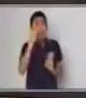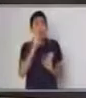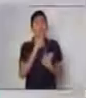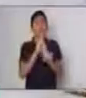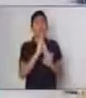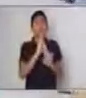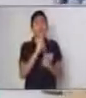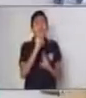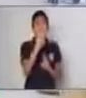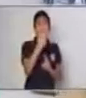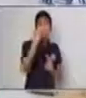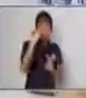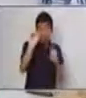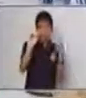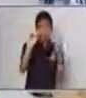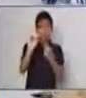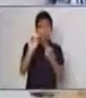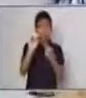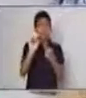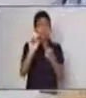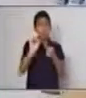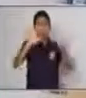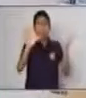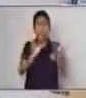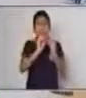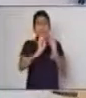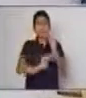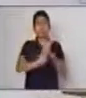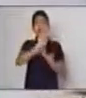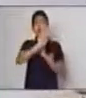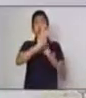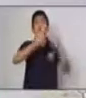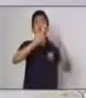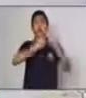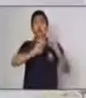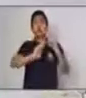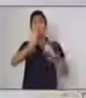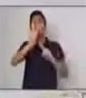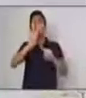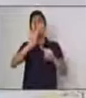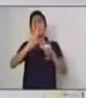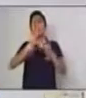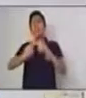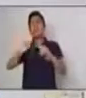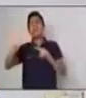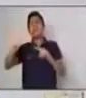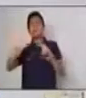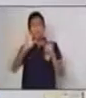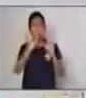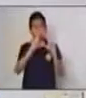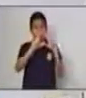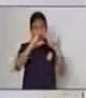que 30 es igual a 2 por 3 por 5.